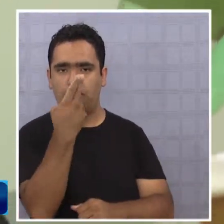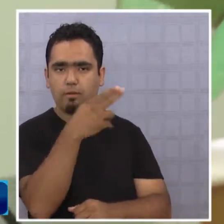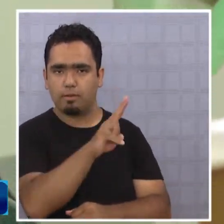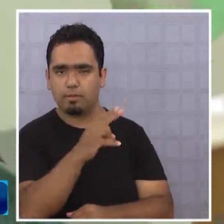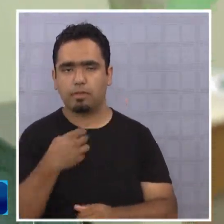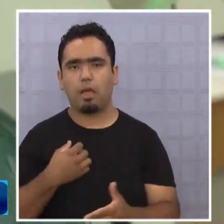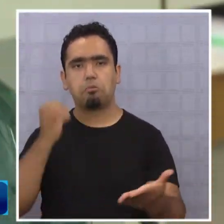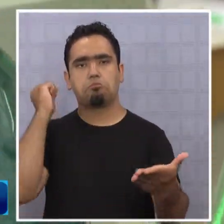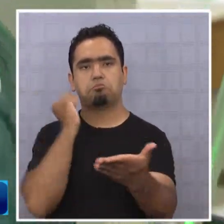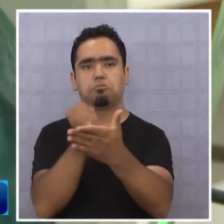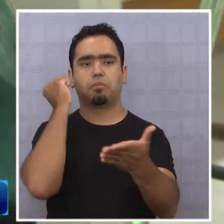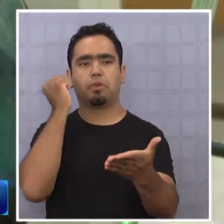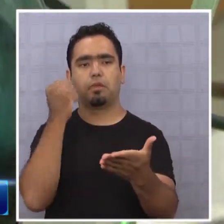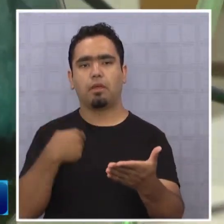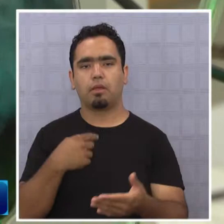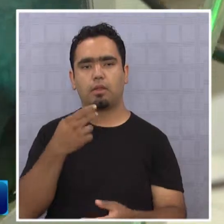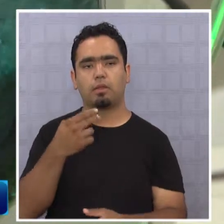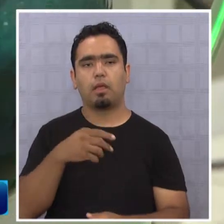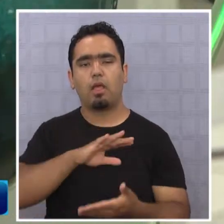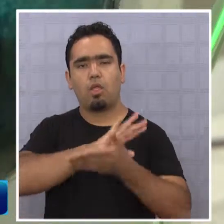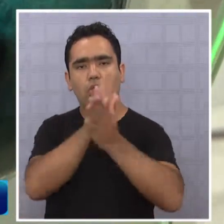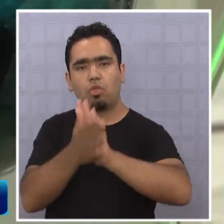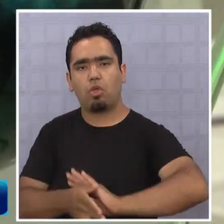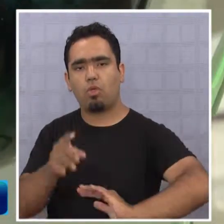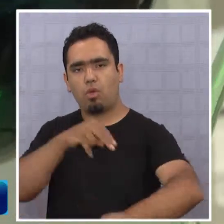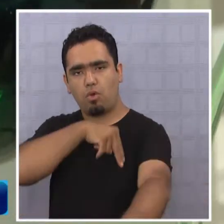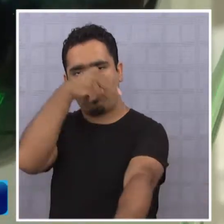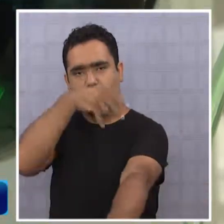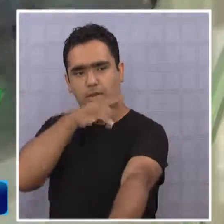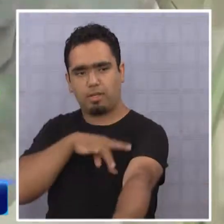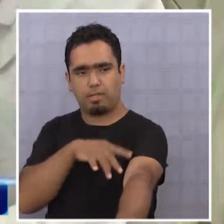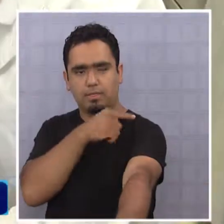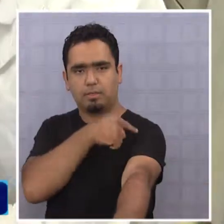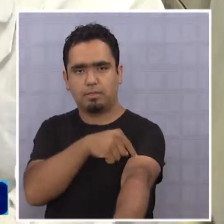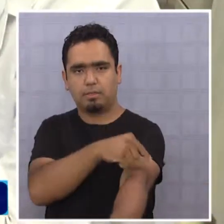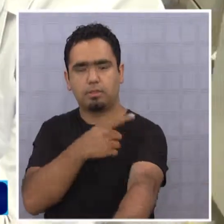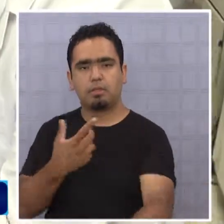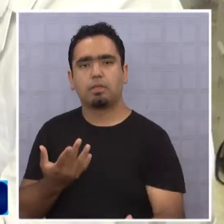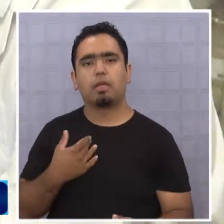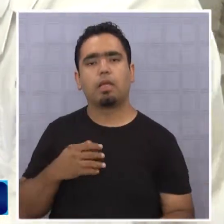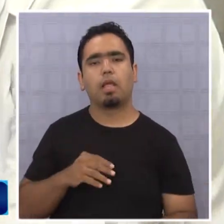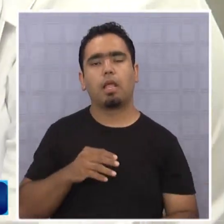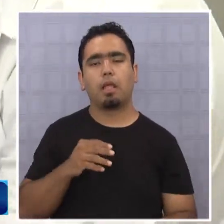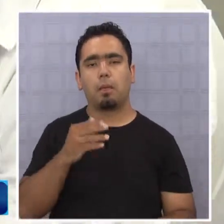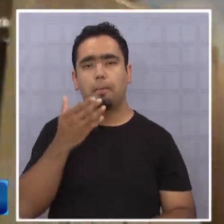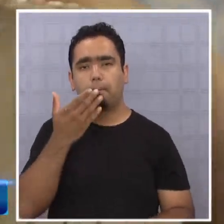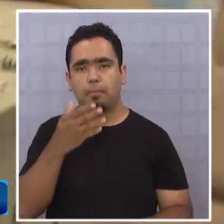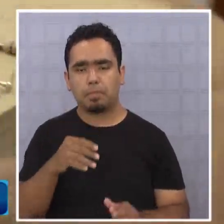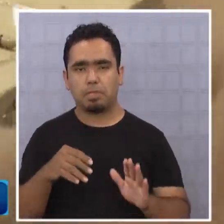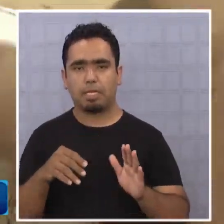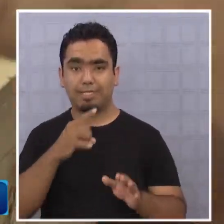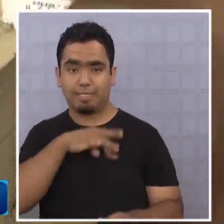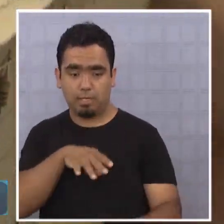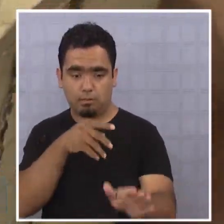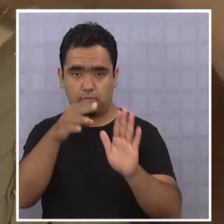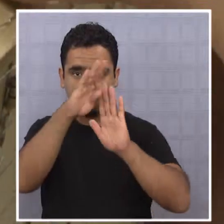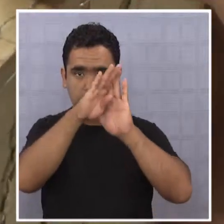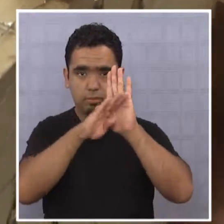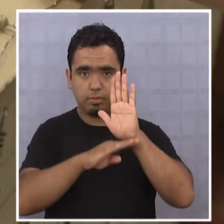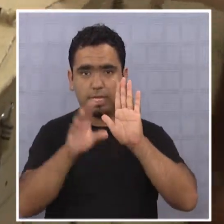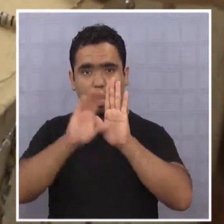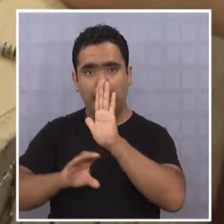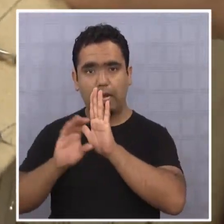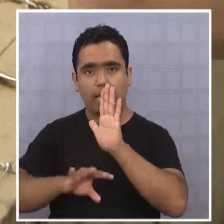esta universidad con la única carrera de Química y Farmacéutica acreditada en toda la zona norte del país y la coloca entre las